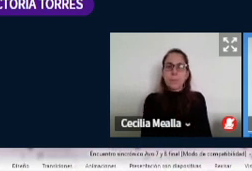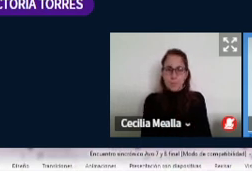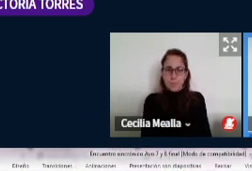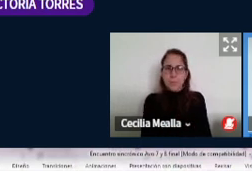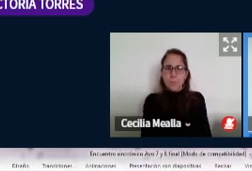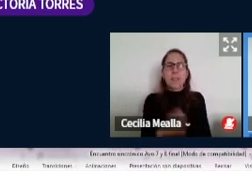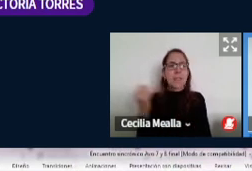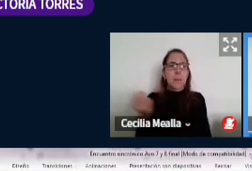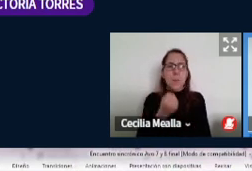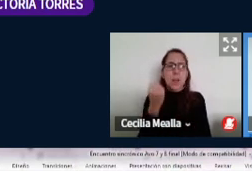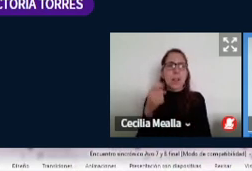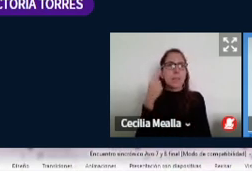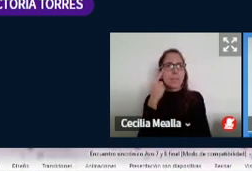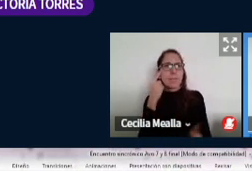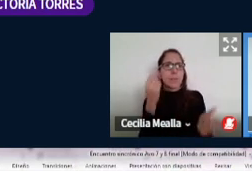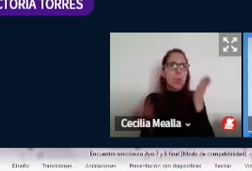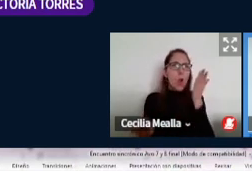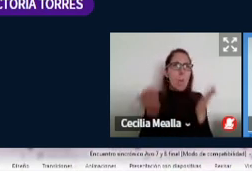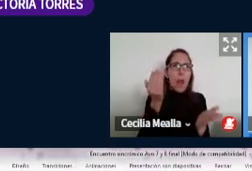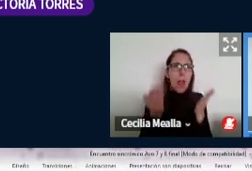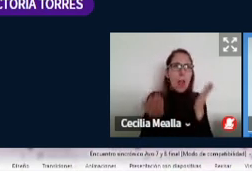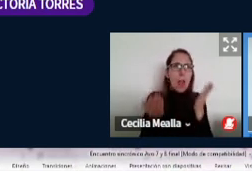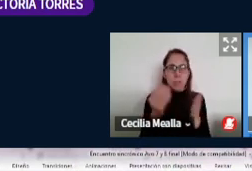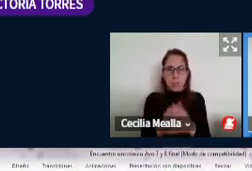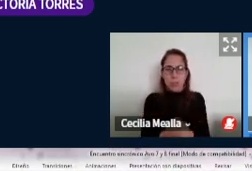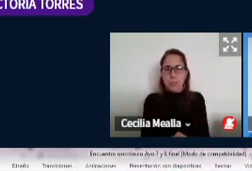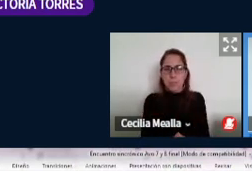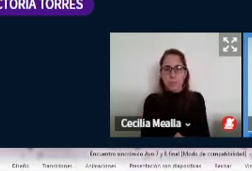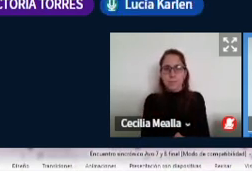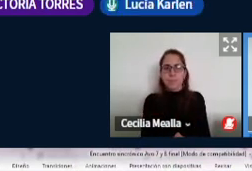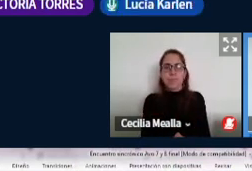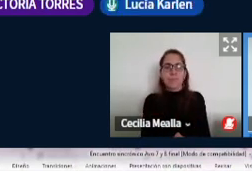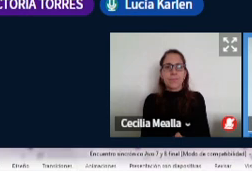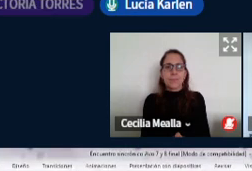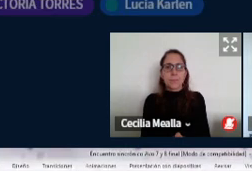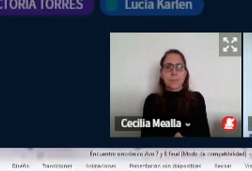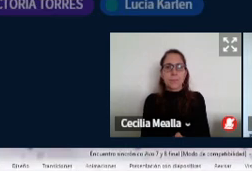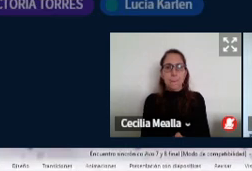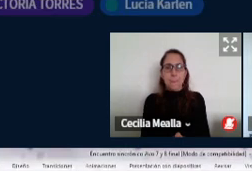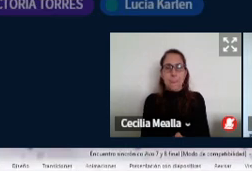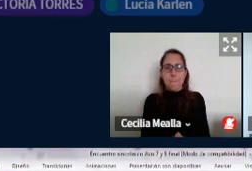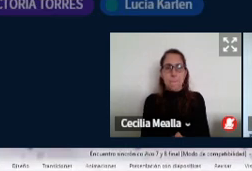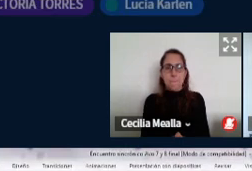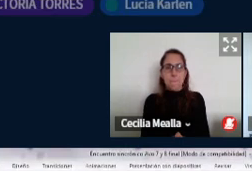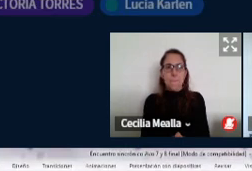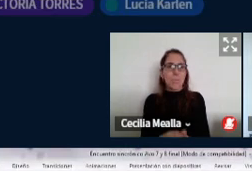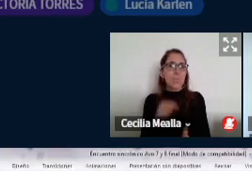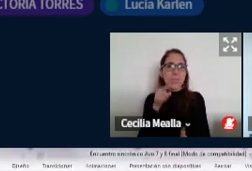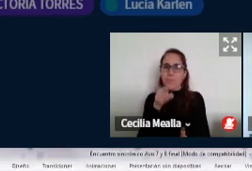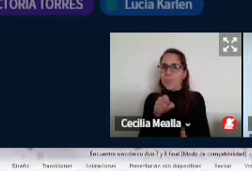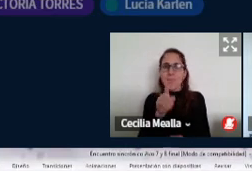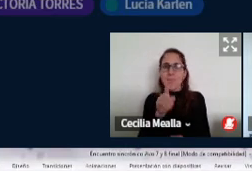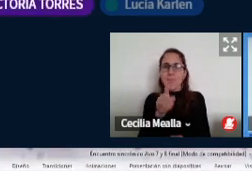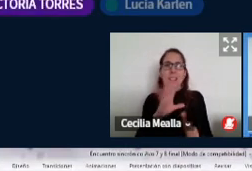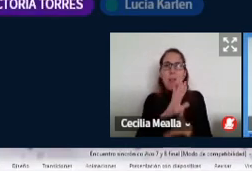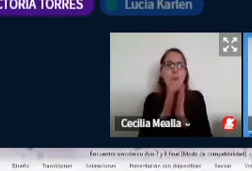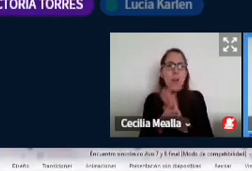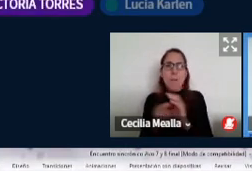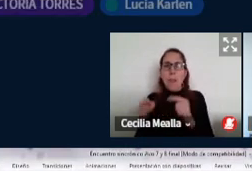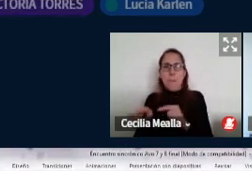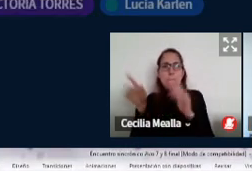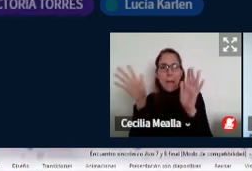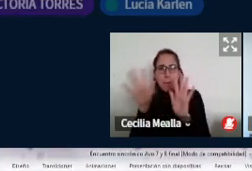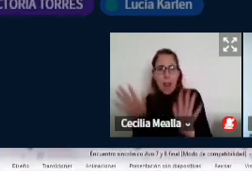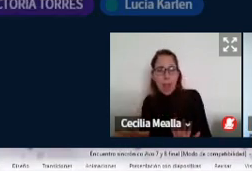Recuerden hacer esas comparaciones, voy a ver si se ve en otra. Esa es la forma de encarar un preparado, chicos,